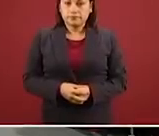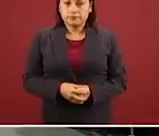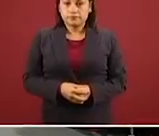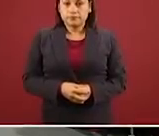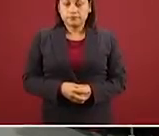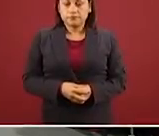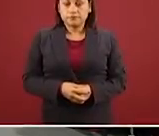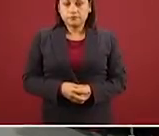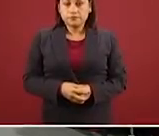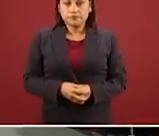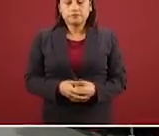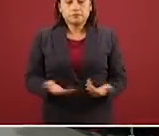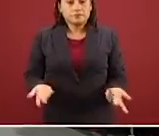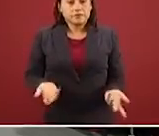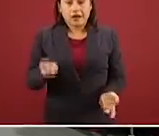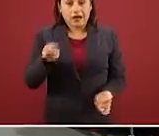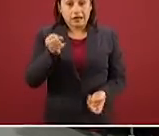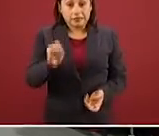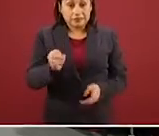Con lo que nos dejaron,